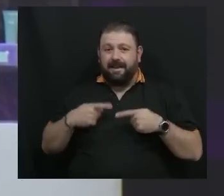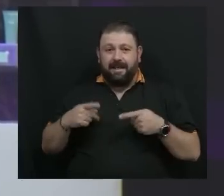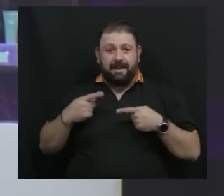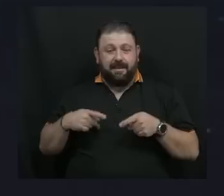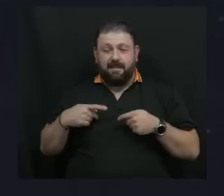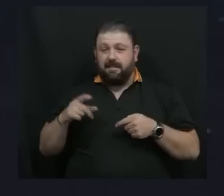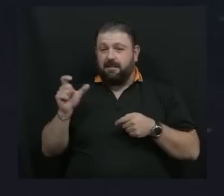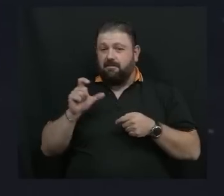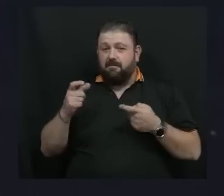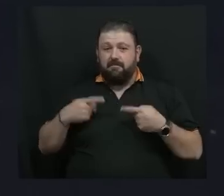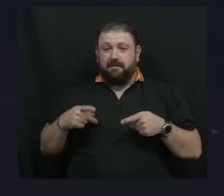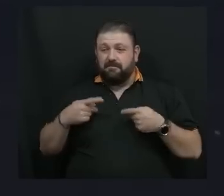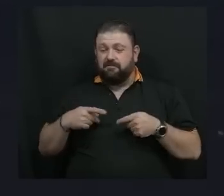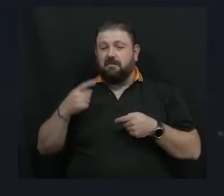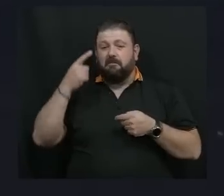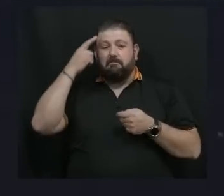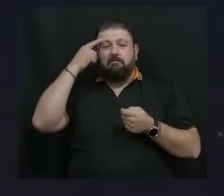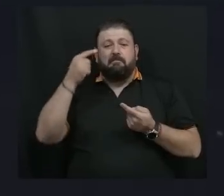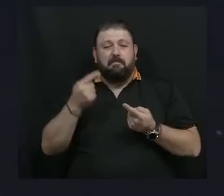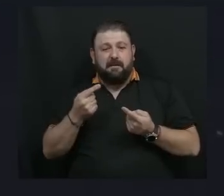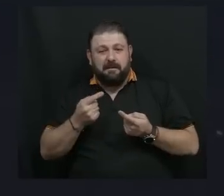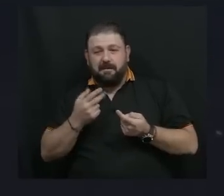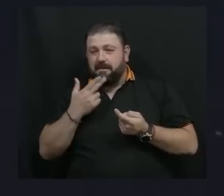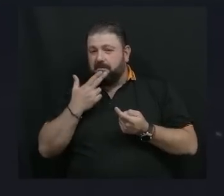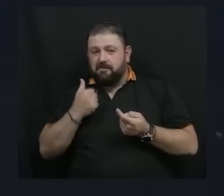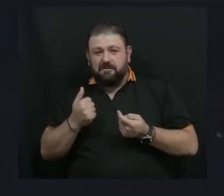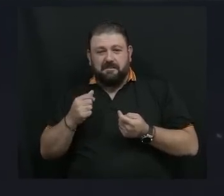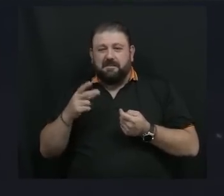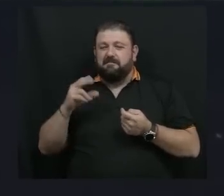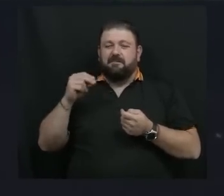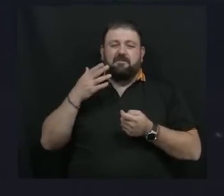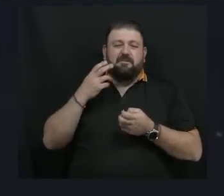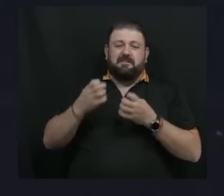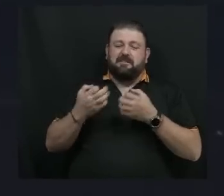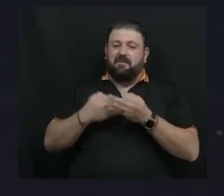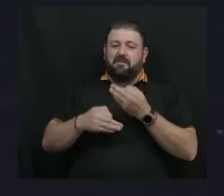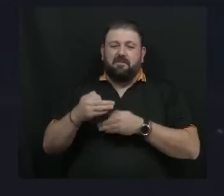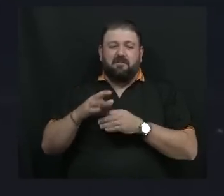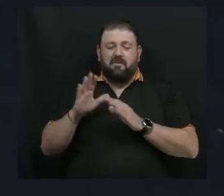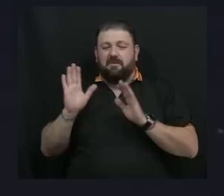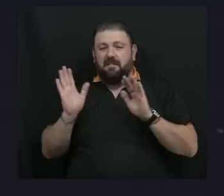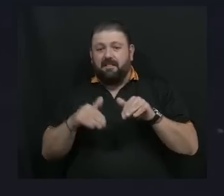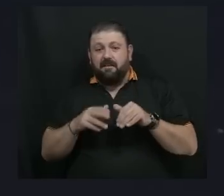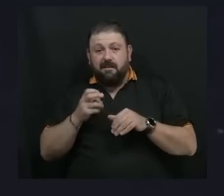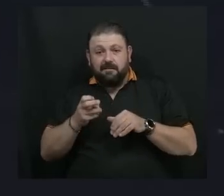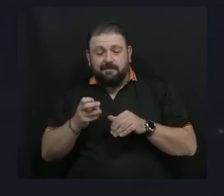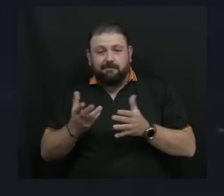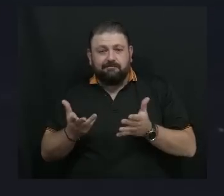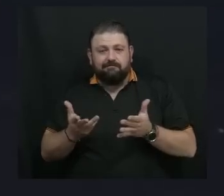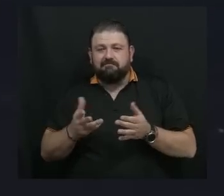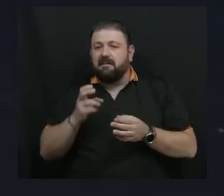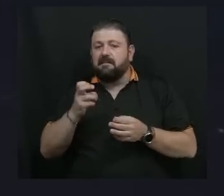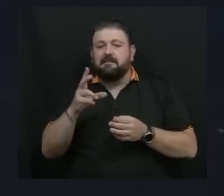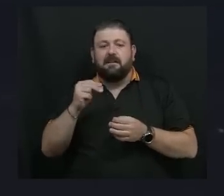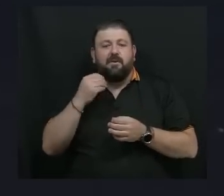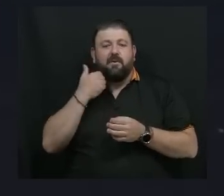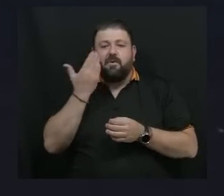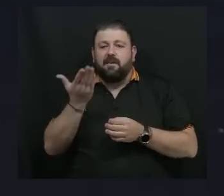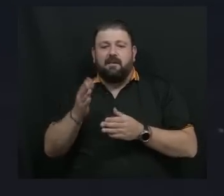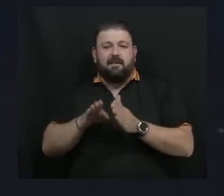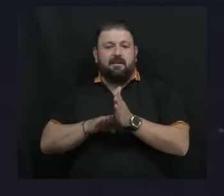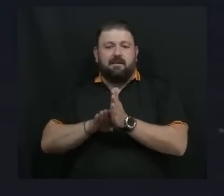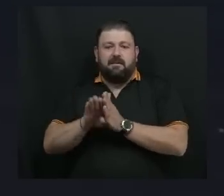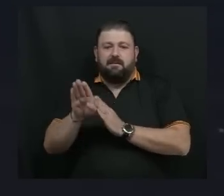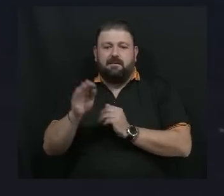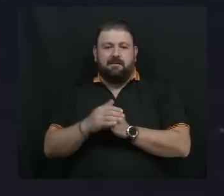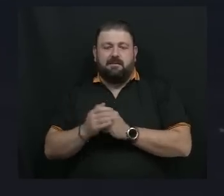sueños o que tiene más miedos que sueños y que gracias a tener ese miedo no quiere que tú sueñes y menos que